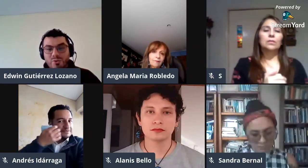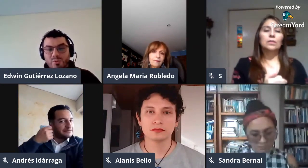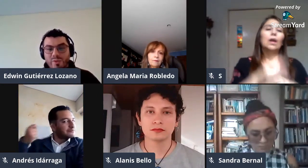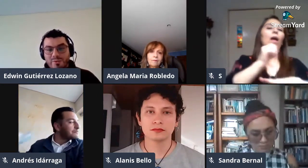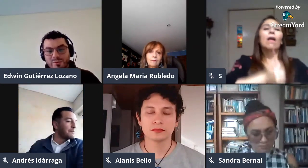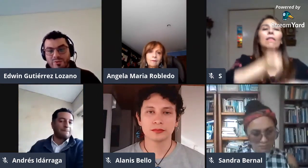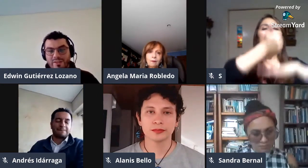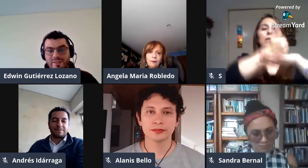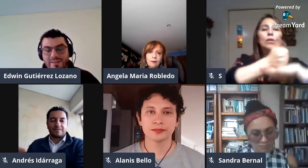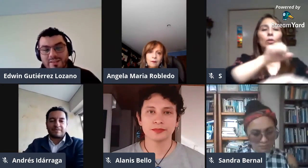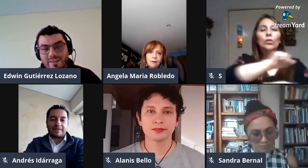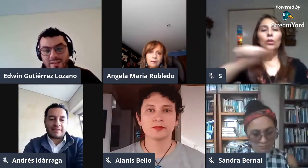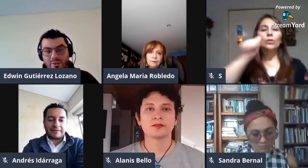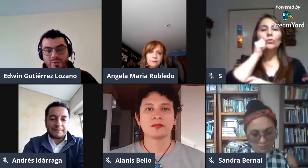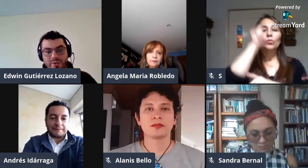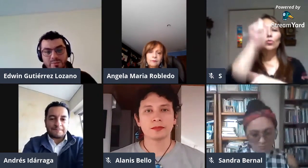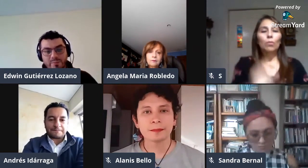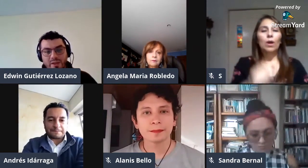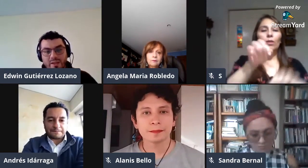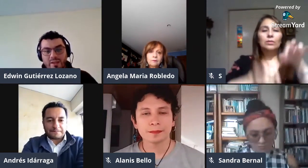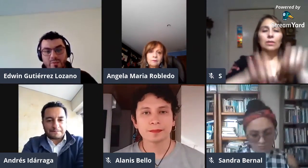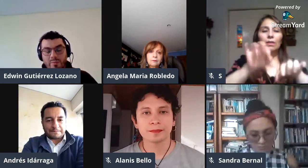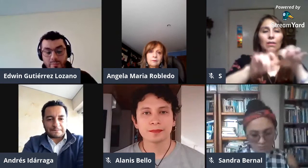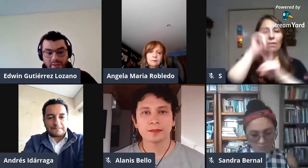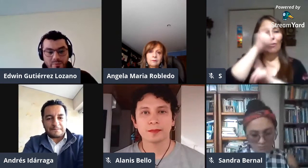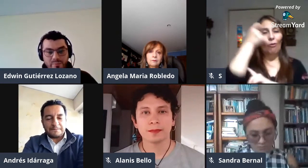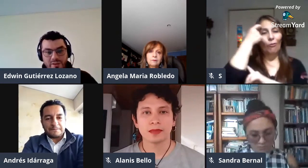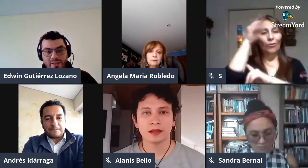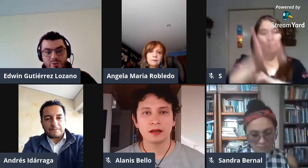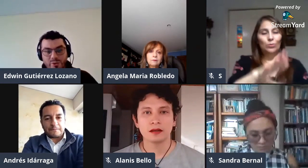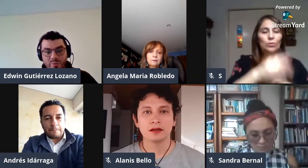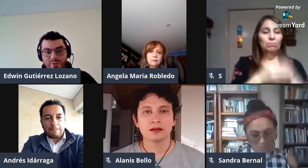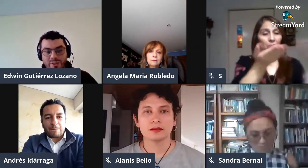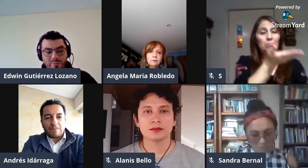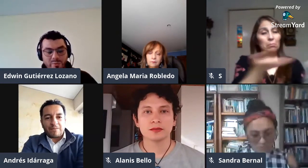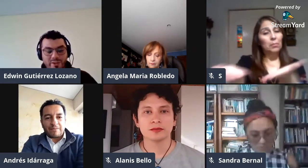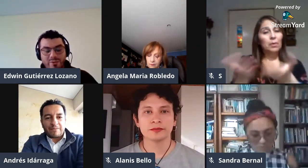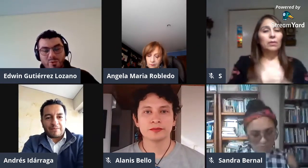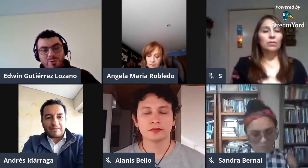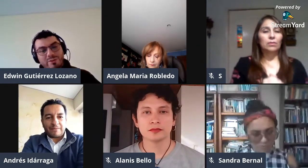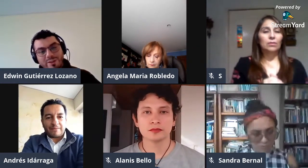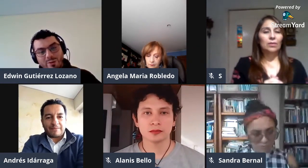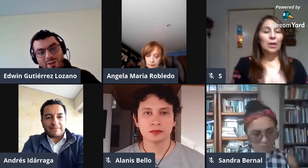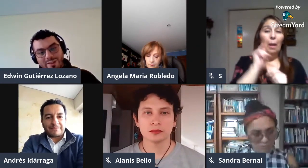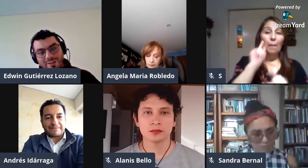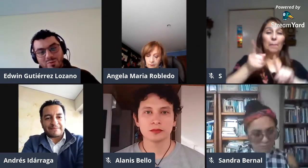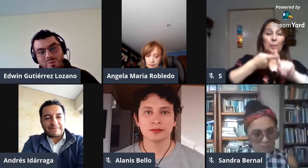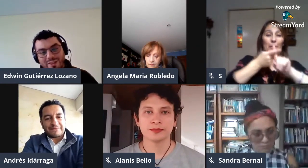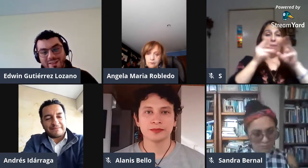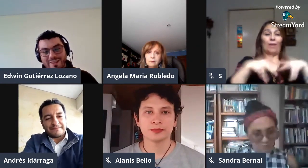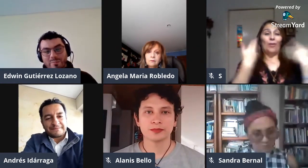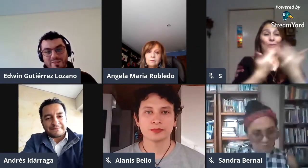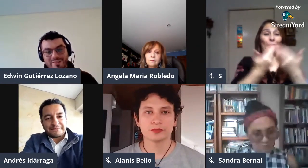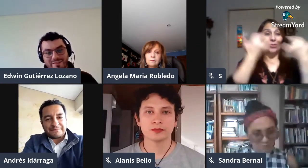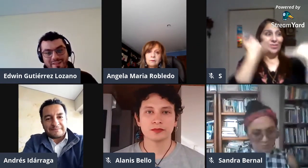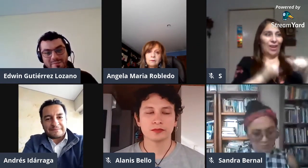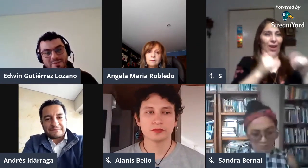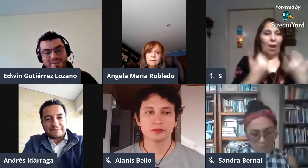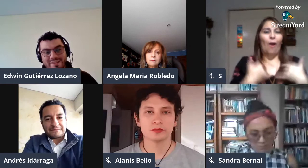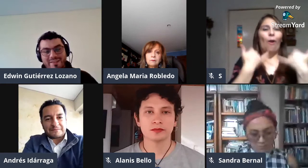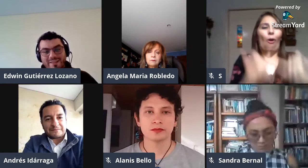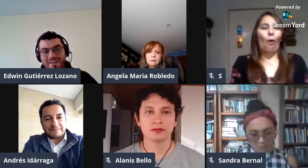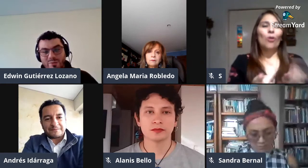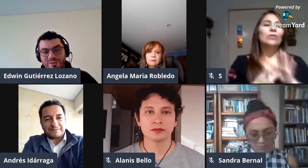de Derechos Humanos de la Secretaría de Gobierno. Bienvenido, ya nos acompañó en la primera reunión y ahora aquí nos viene a